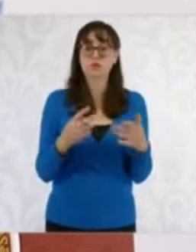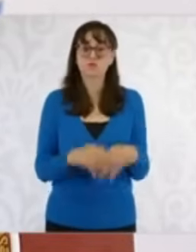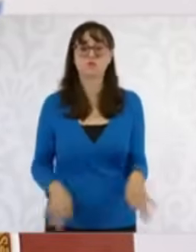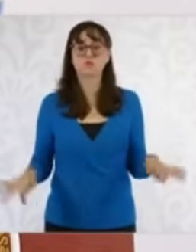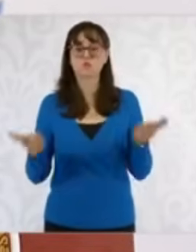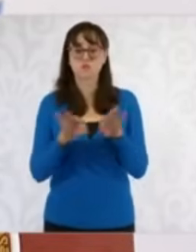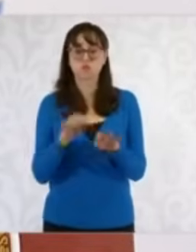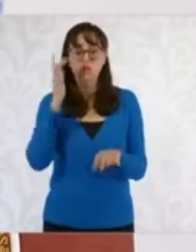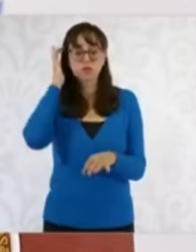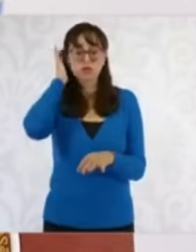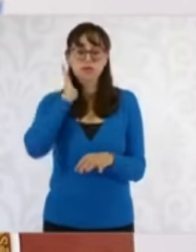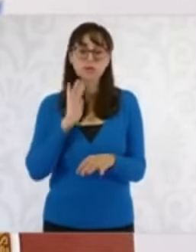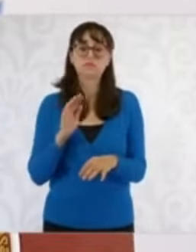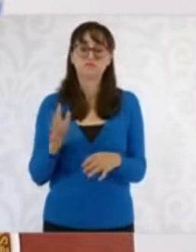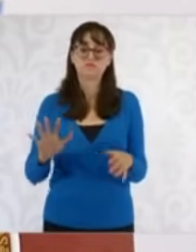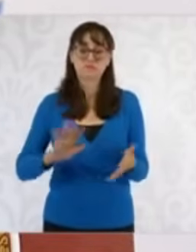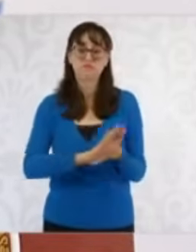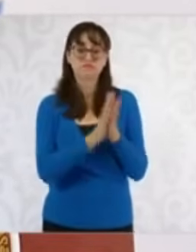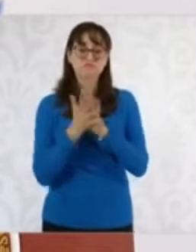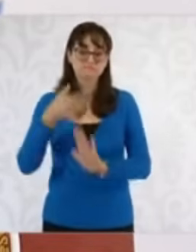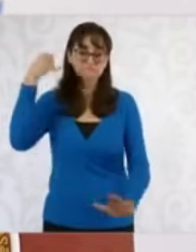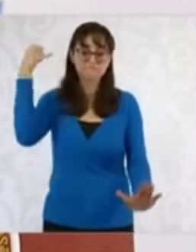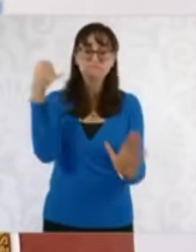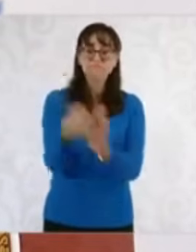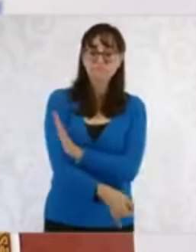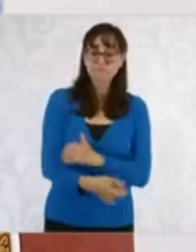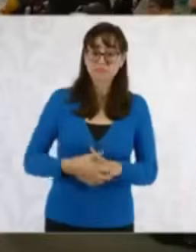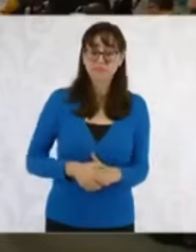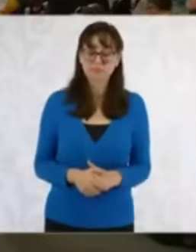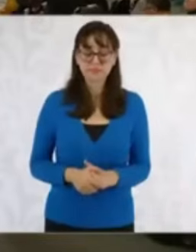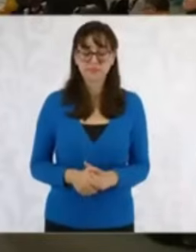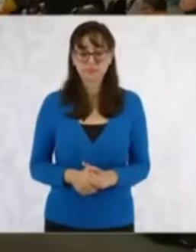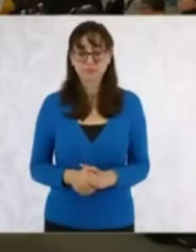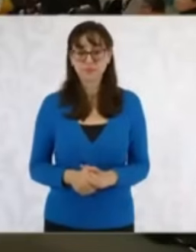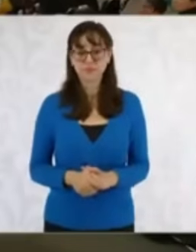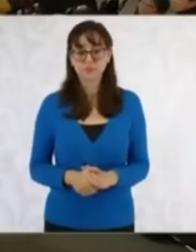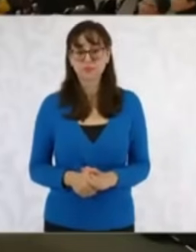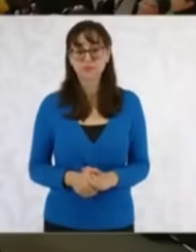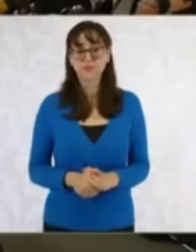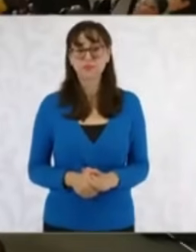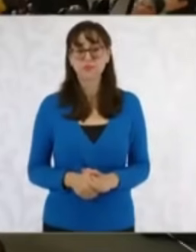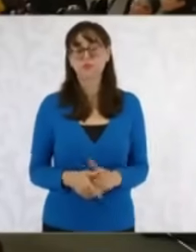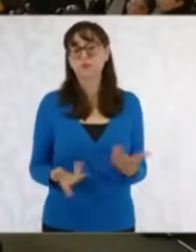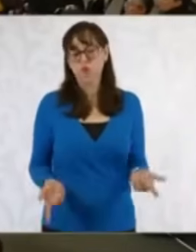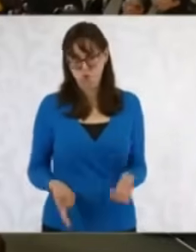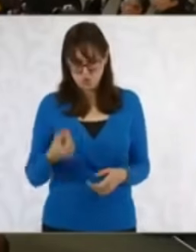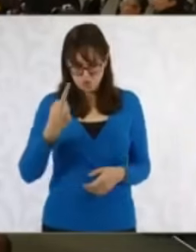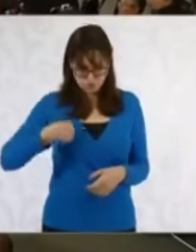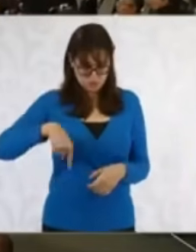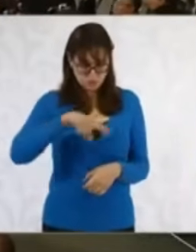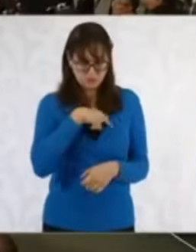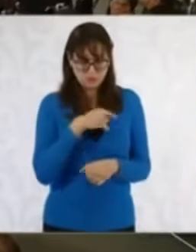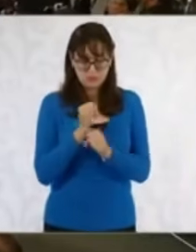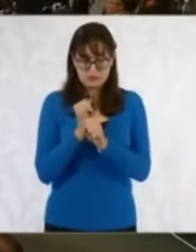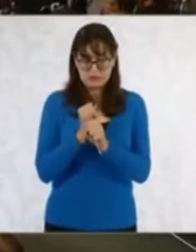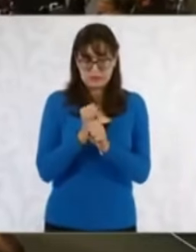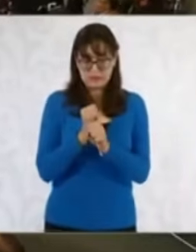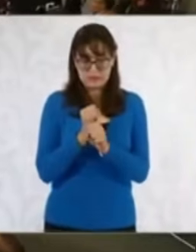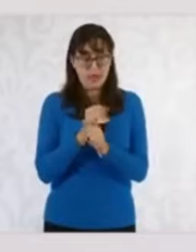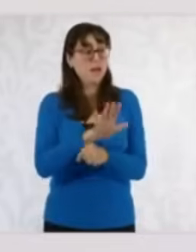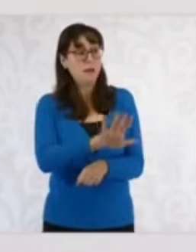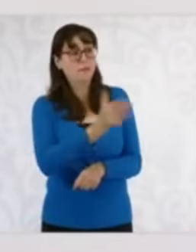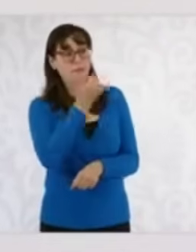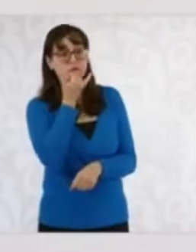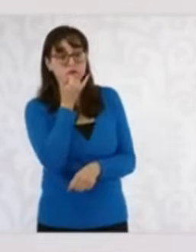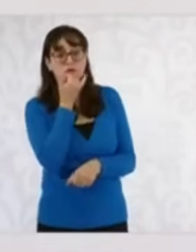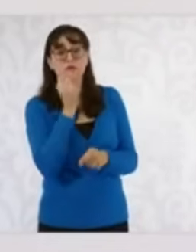importante, es una transformación muy profunda. Nosotros en Bloomberg reporteamos que el gobierno está… Es importante para los